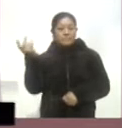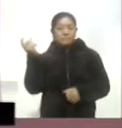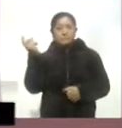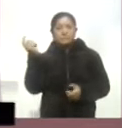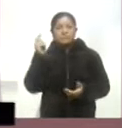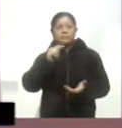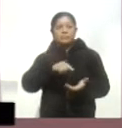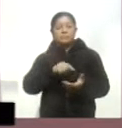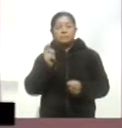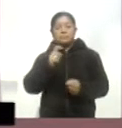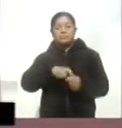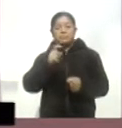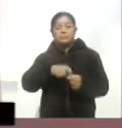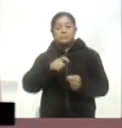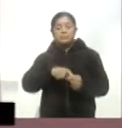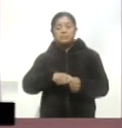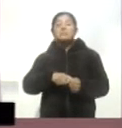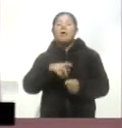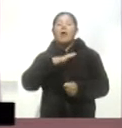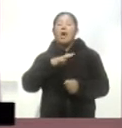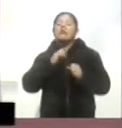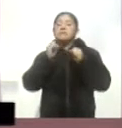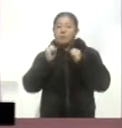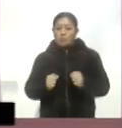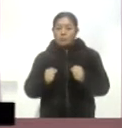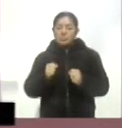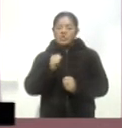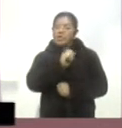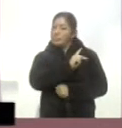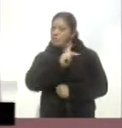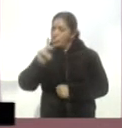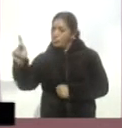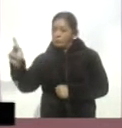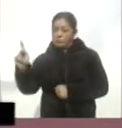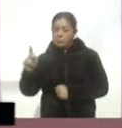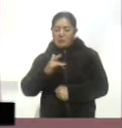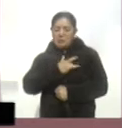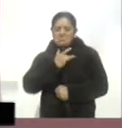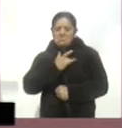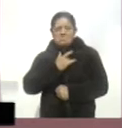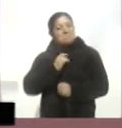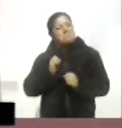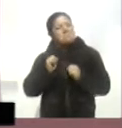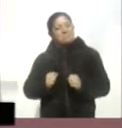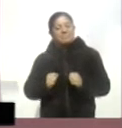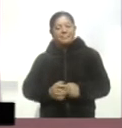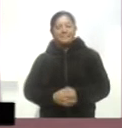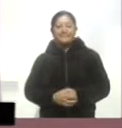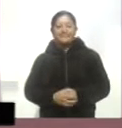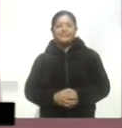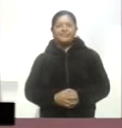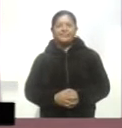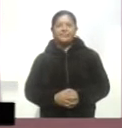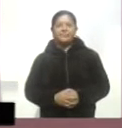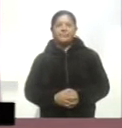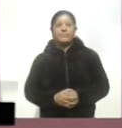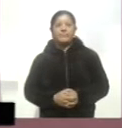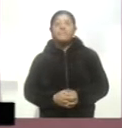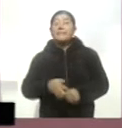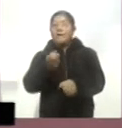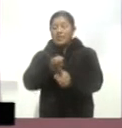porque brindan también seguridad social. Y en circunstancias como la de la crisis